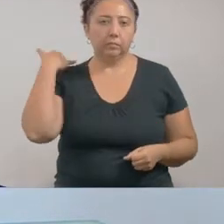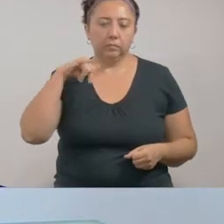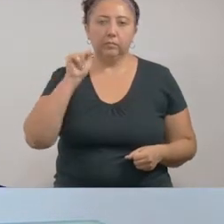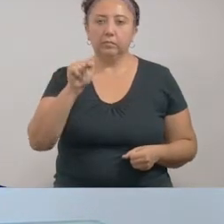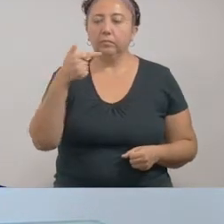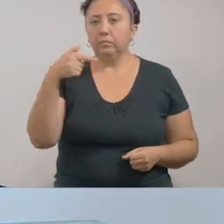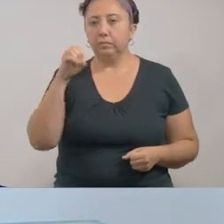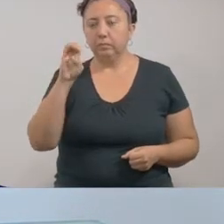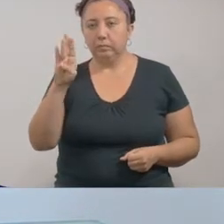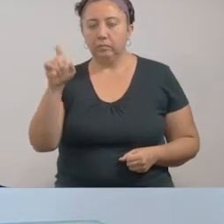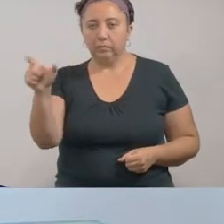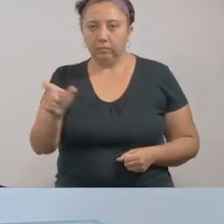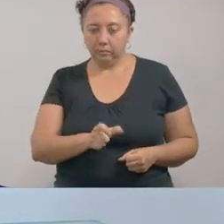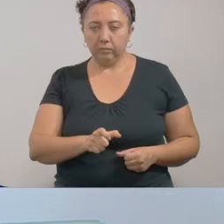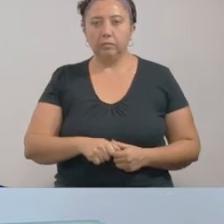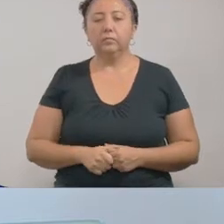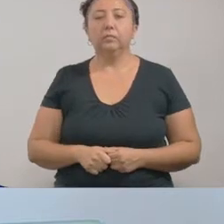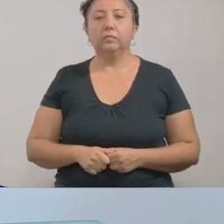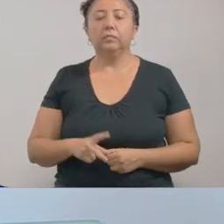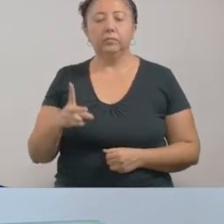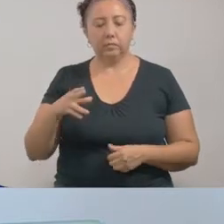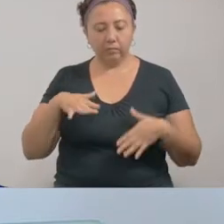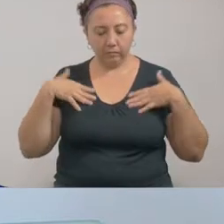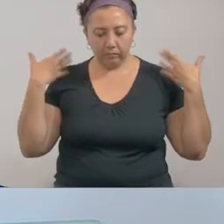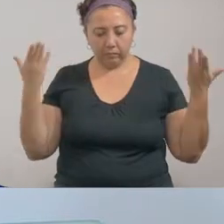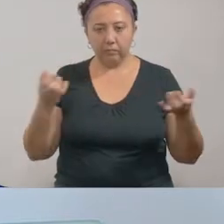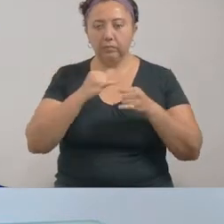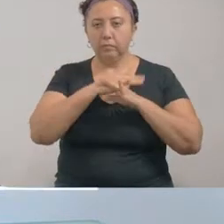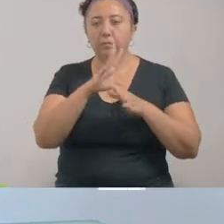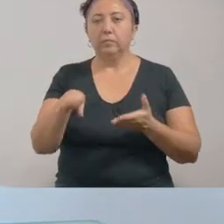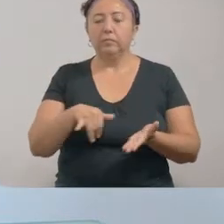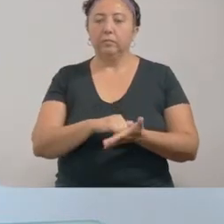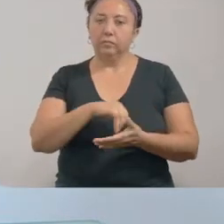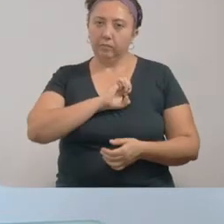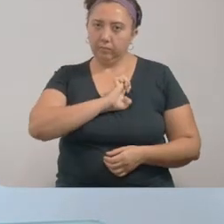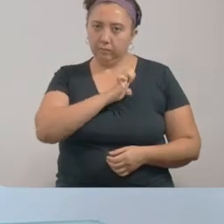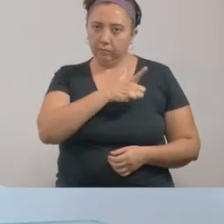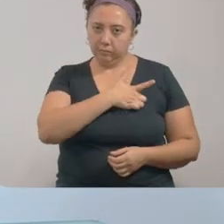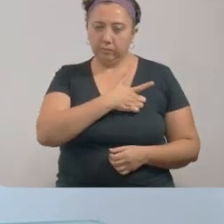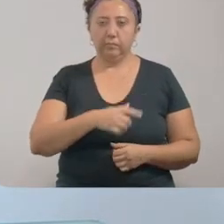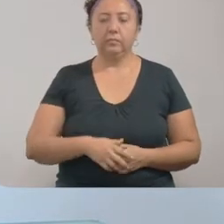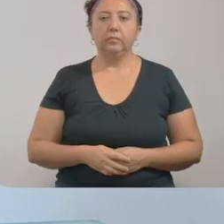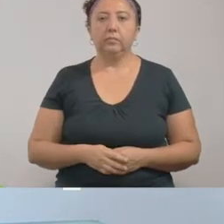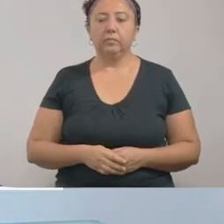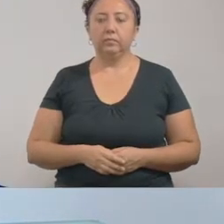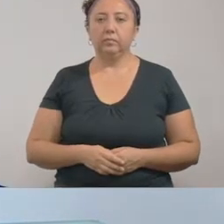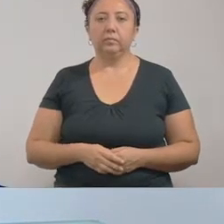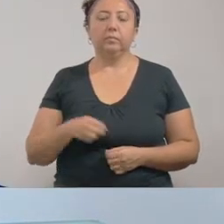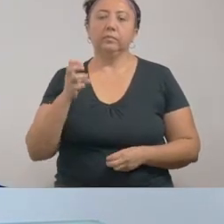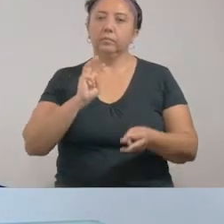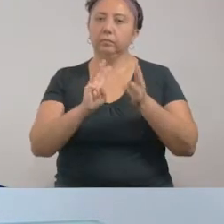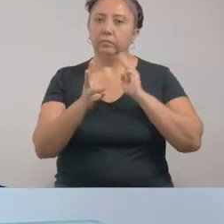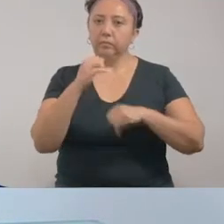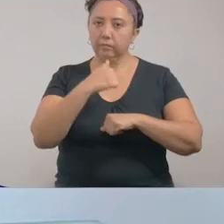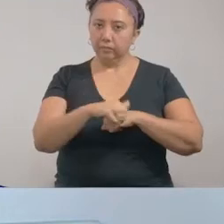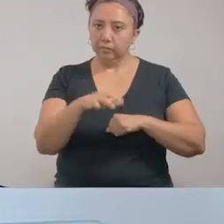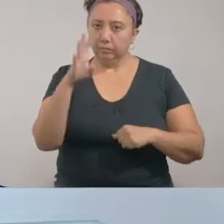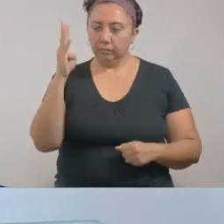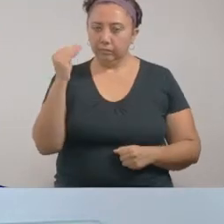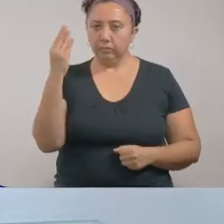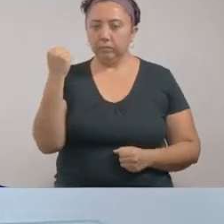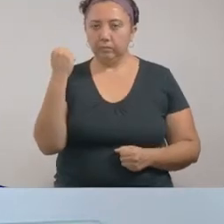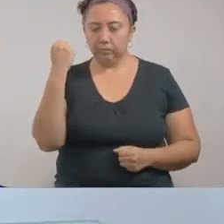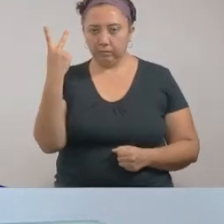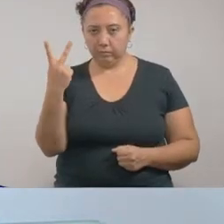punto yucatan.com.mx también ofrece información en maya y en español el chat de whatsapp en el número